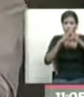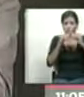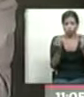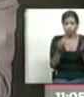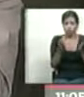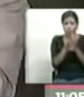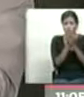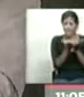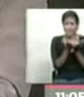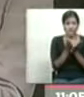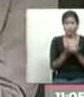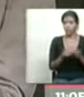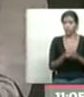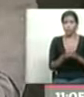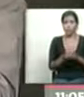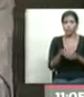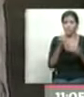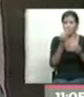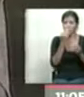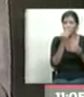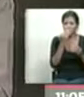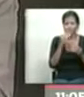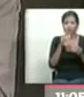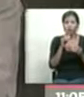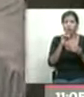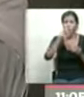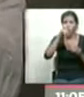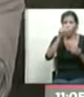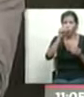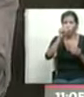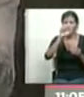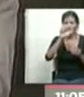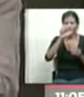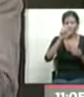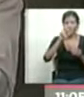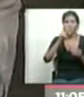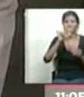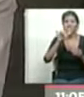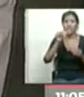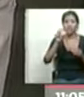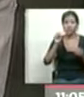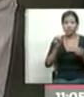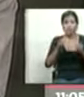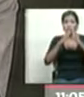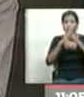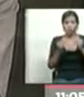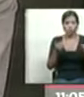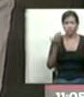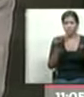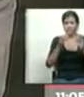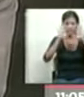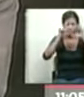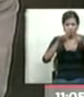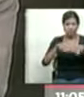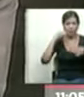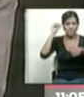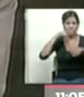que le hizo José Vicente Rangel, etcétera, etcétera. Los documentales que se vio de Oliver Stone.